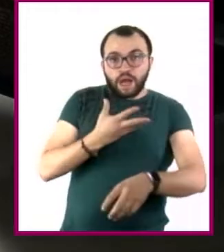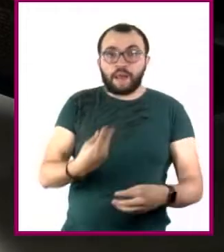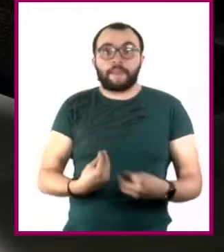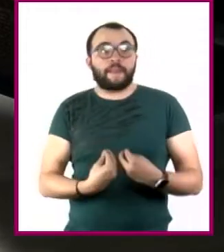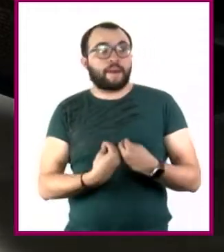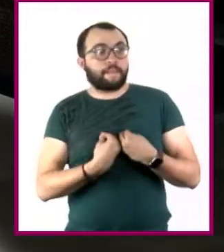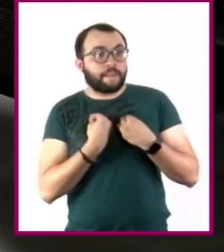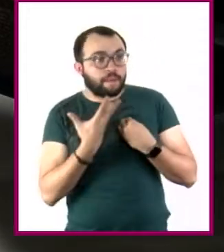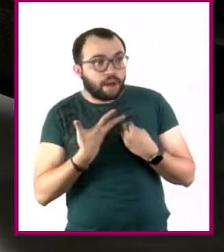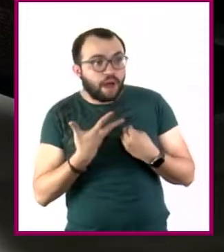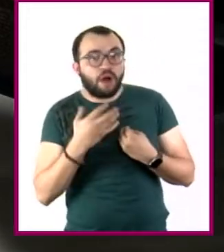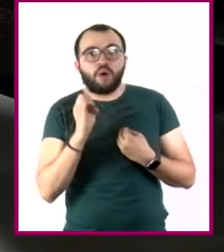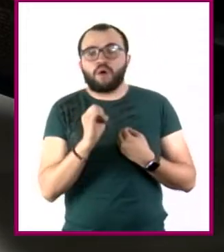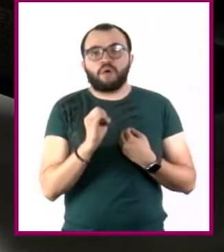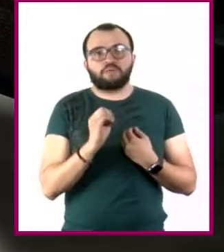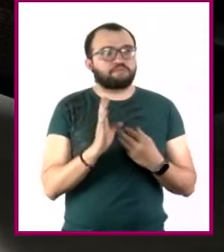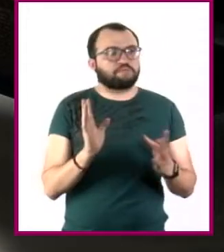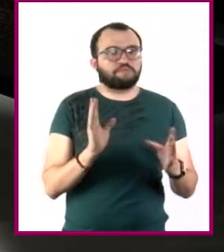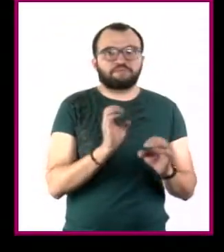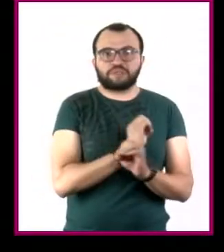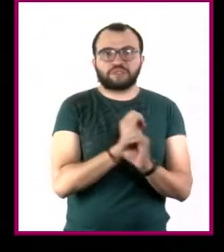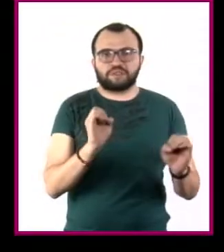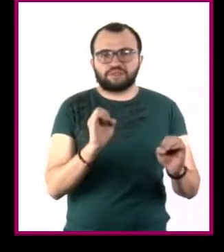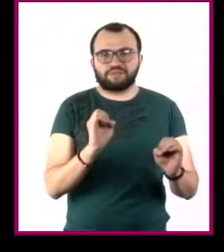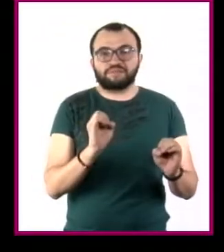si son inertes.